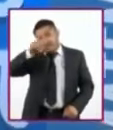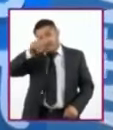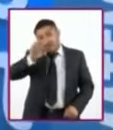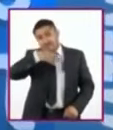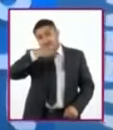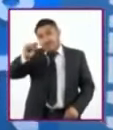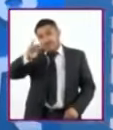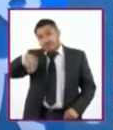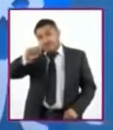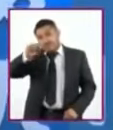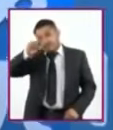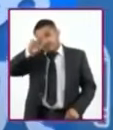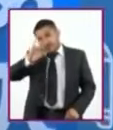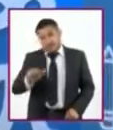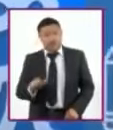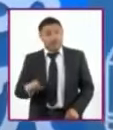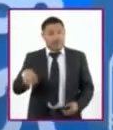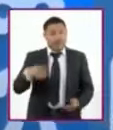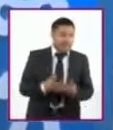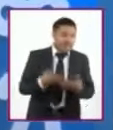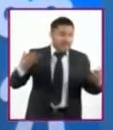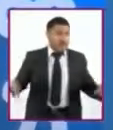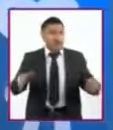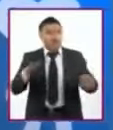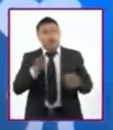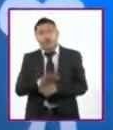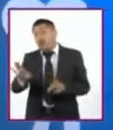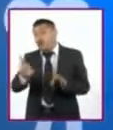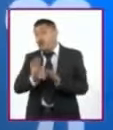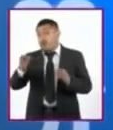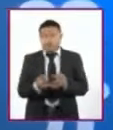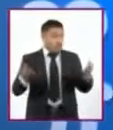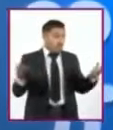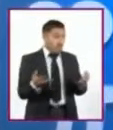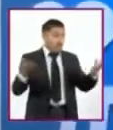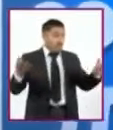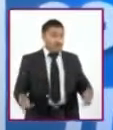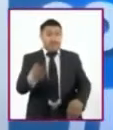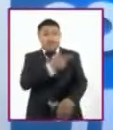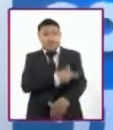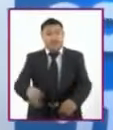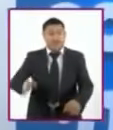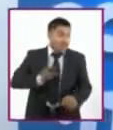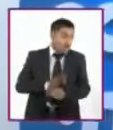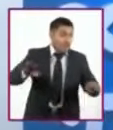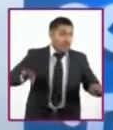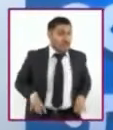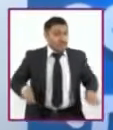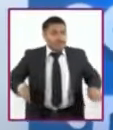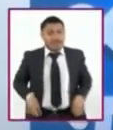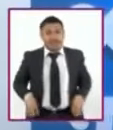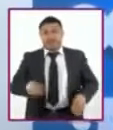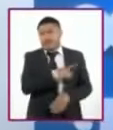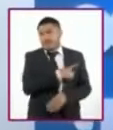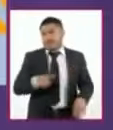Ahora, veamos cómo se traza una figura simétrica y cuáles son las propiedades que debe